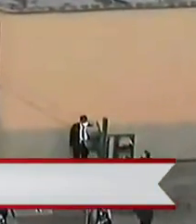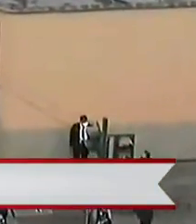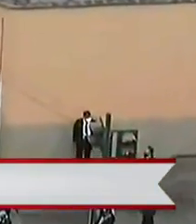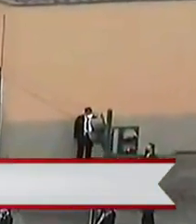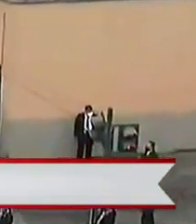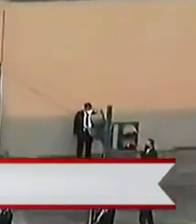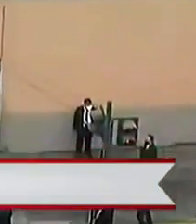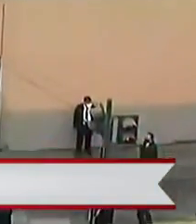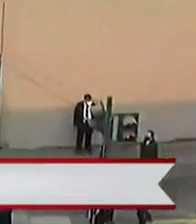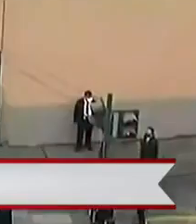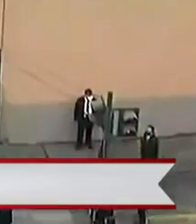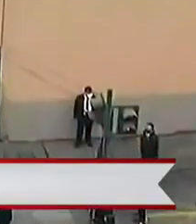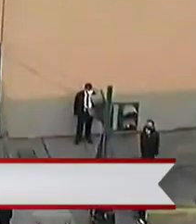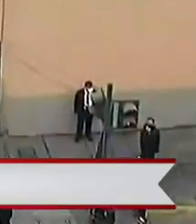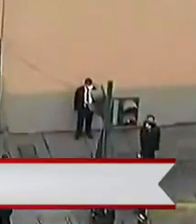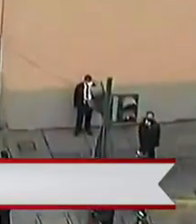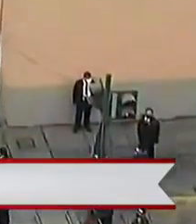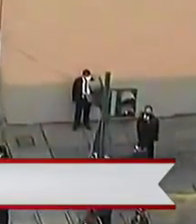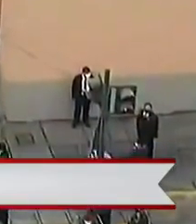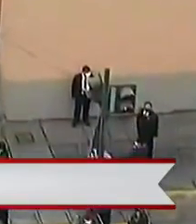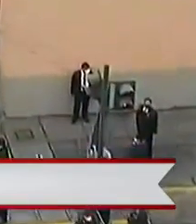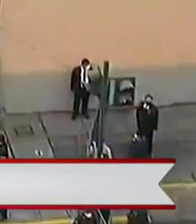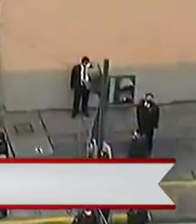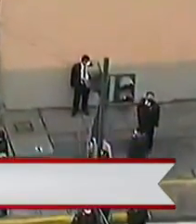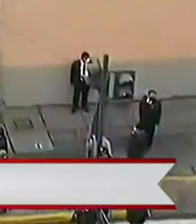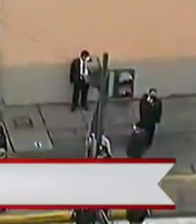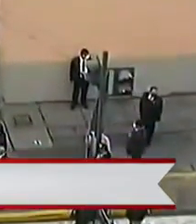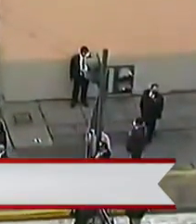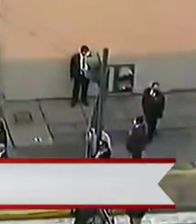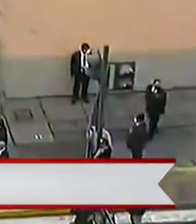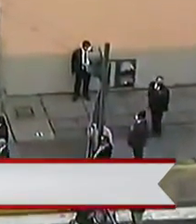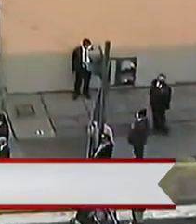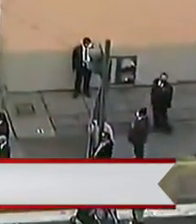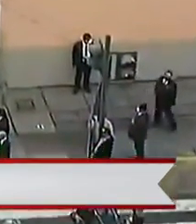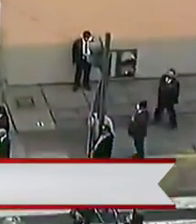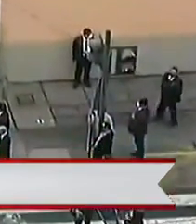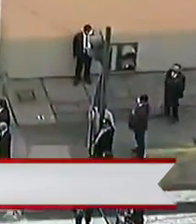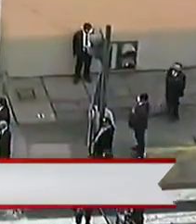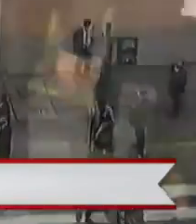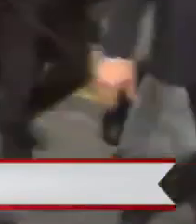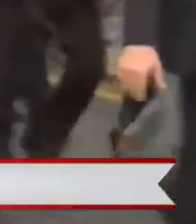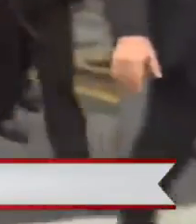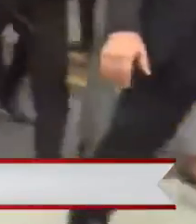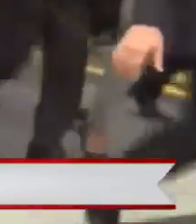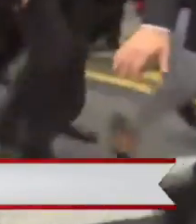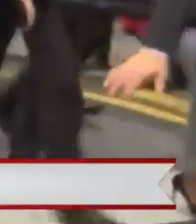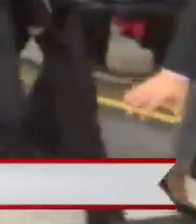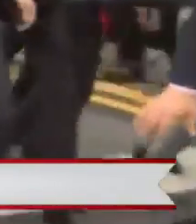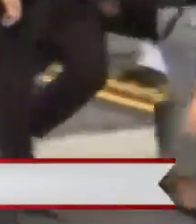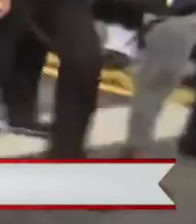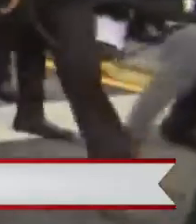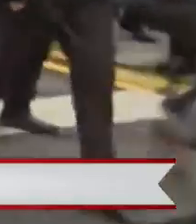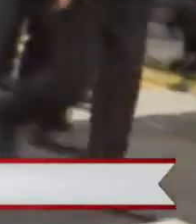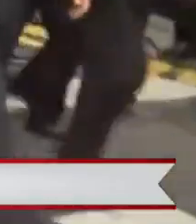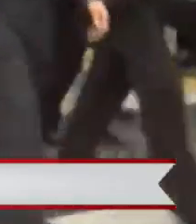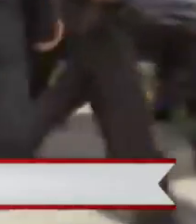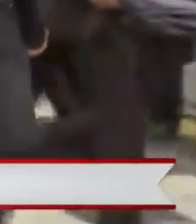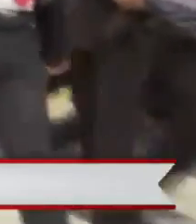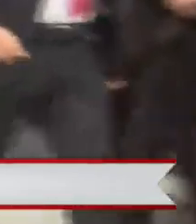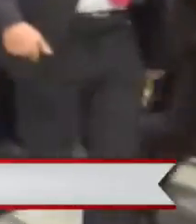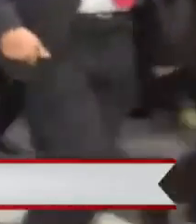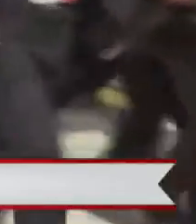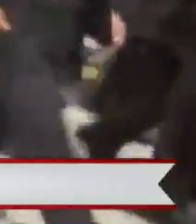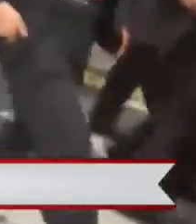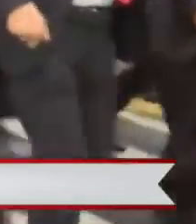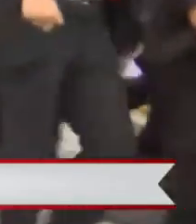Nacional. Sin embargo, el presidente de la República se retira ahora caminando. Primero lo hizo en una